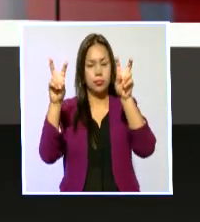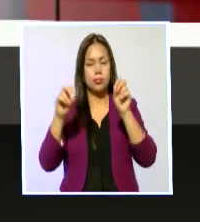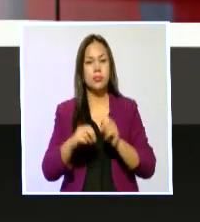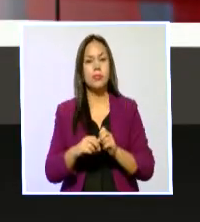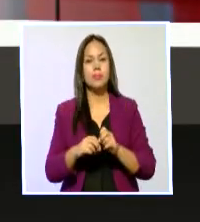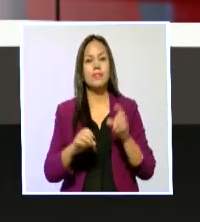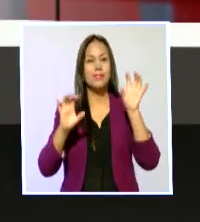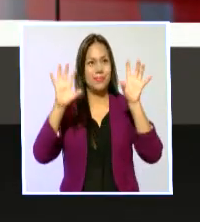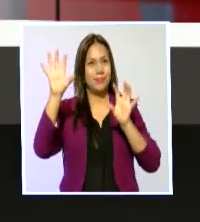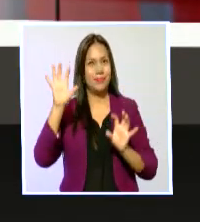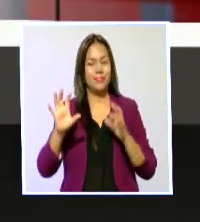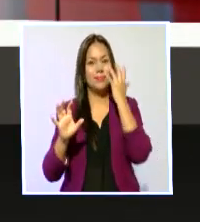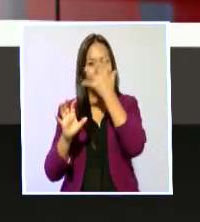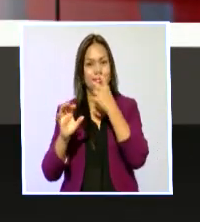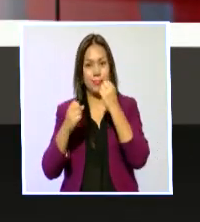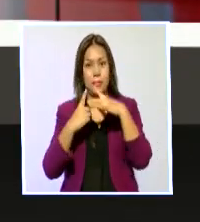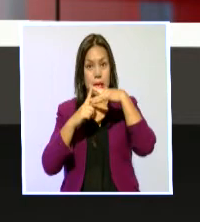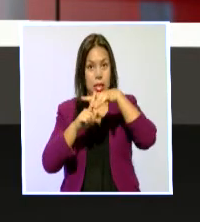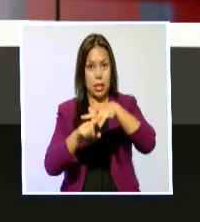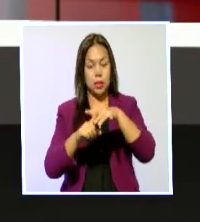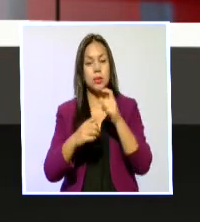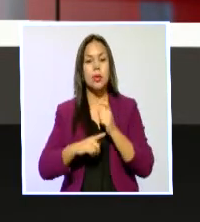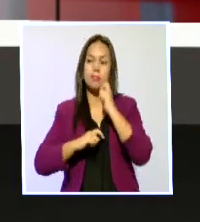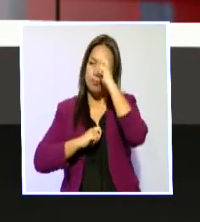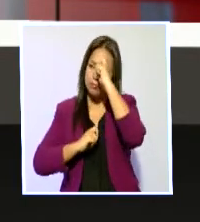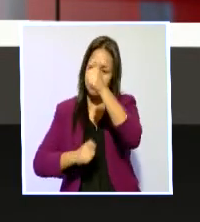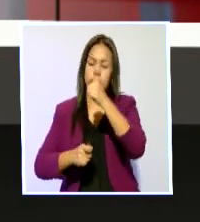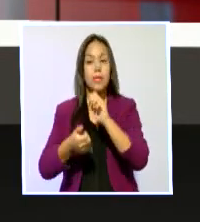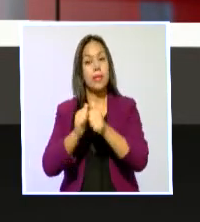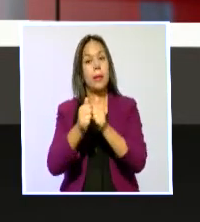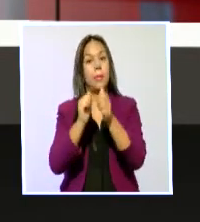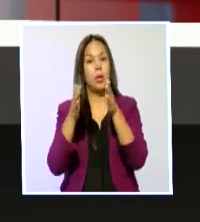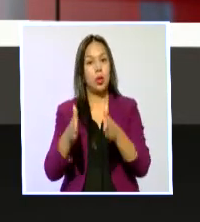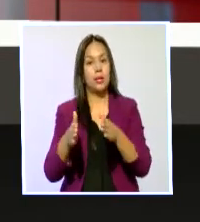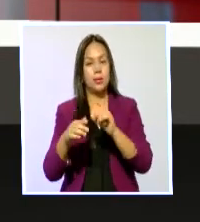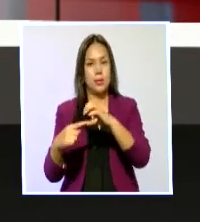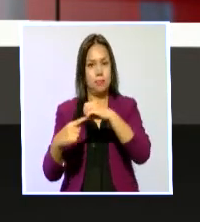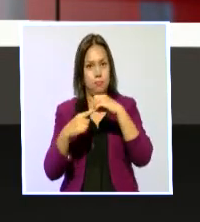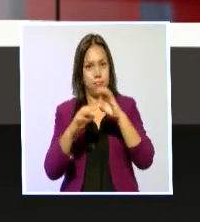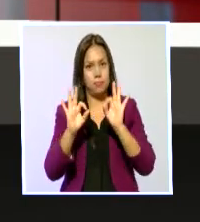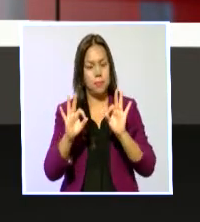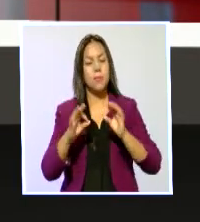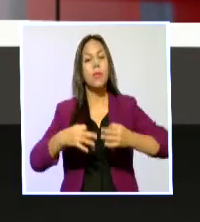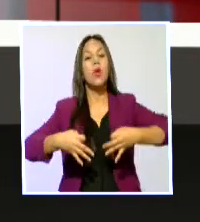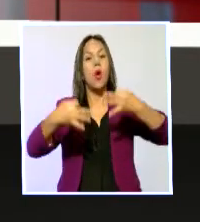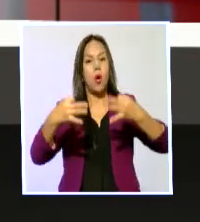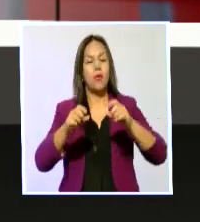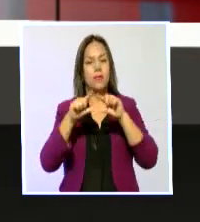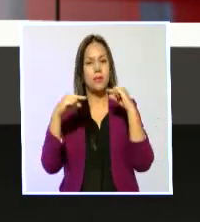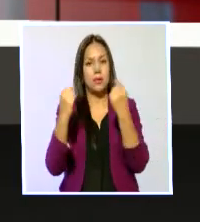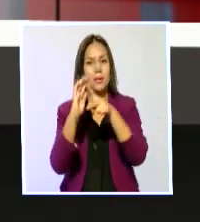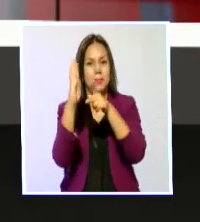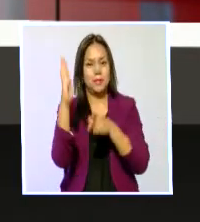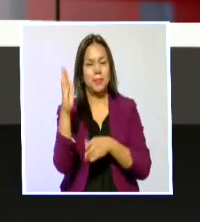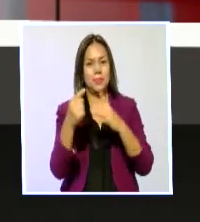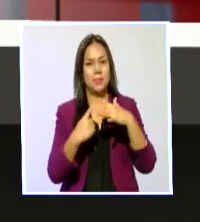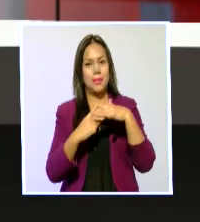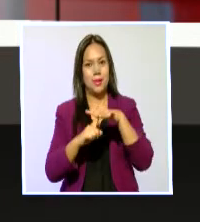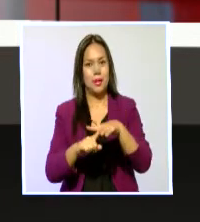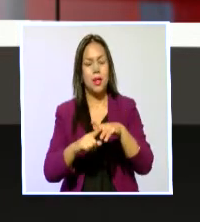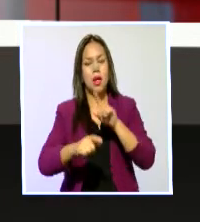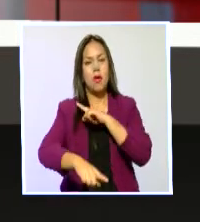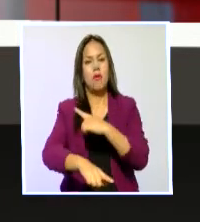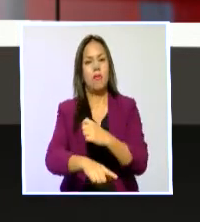feria inclusiva y la entrega de varias condecoraciones a deportistas destacados, se presentó oficialmente el Grupo Parlamentario de Inclusión, Masificación